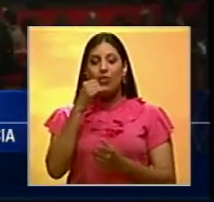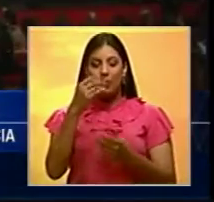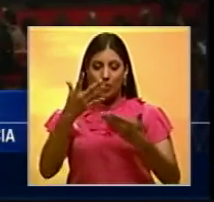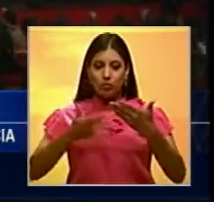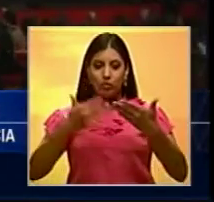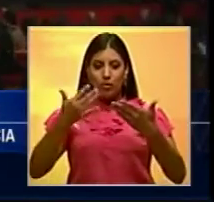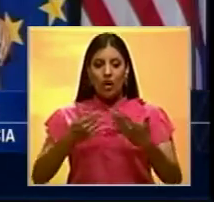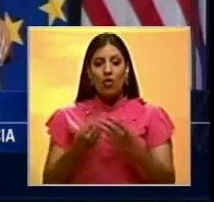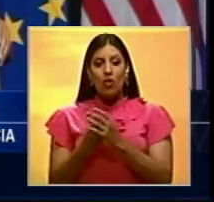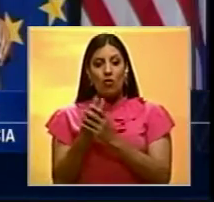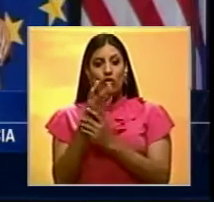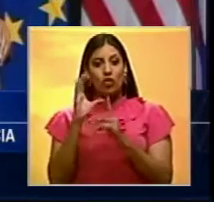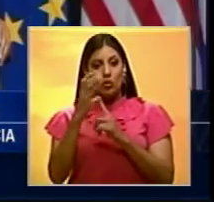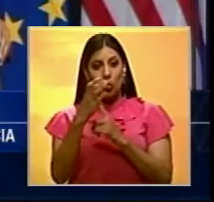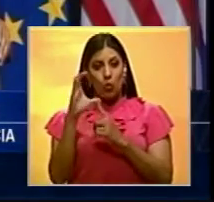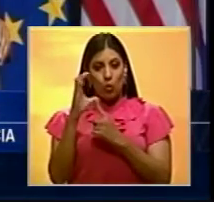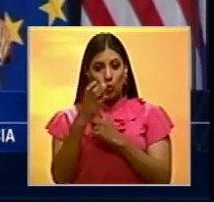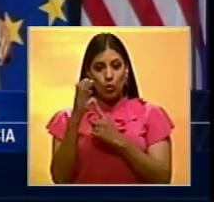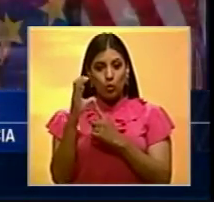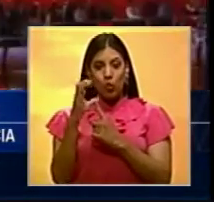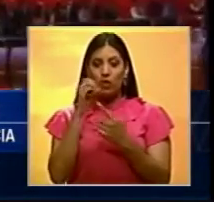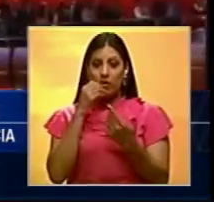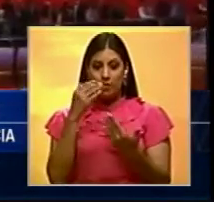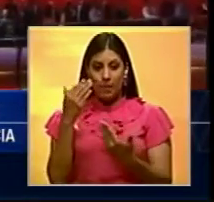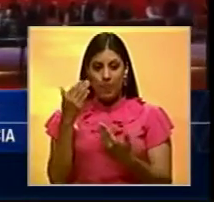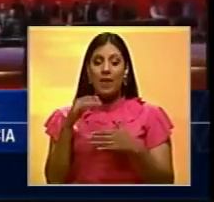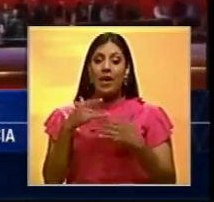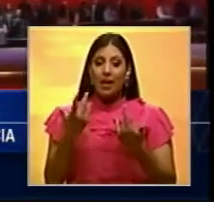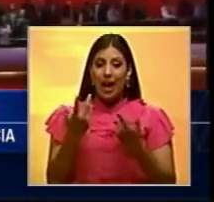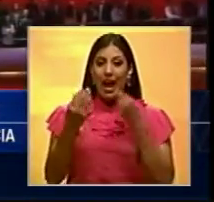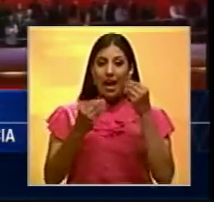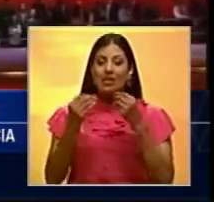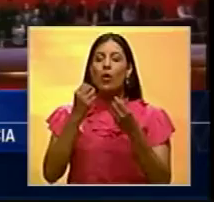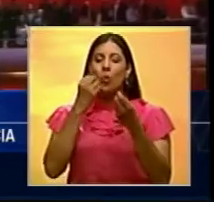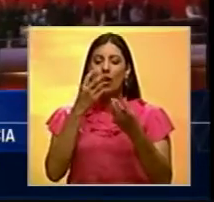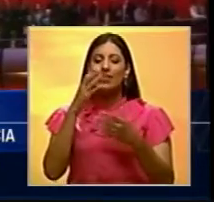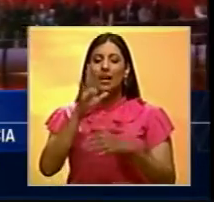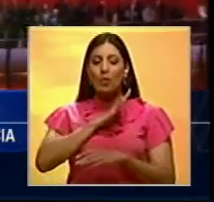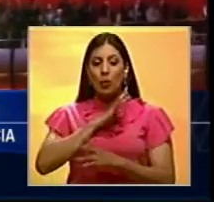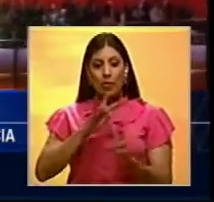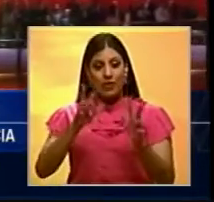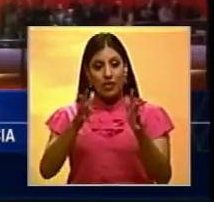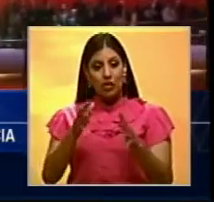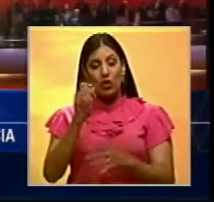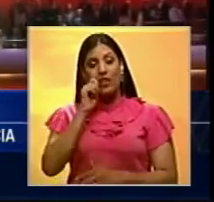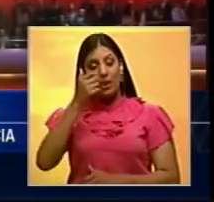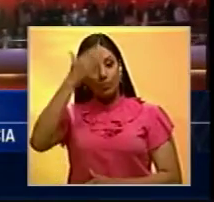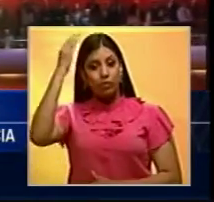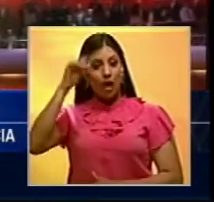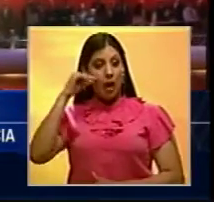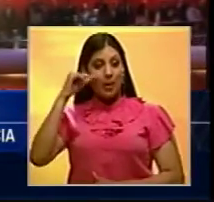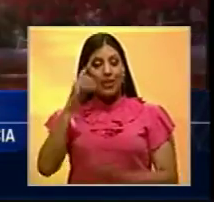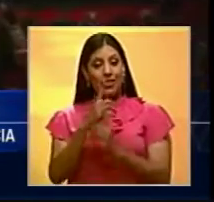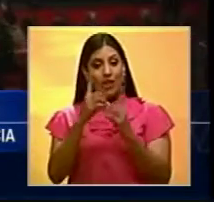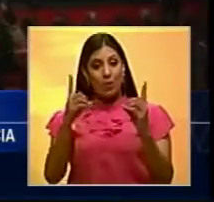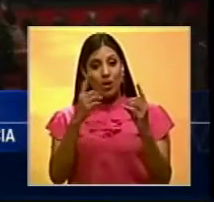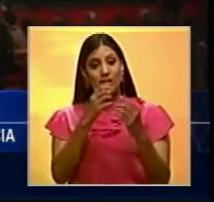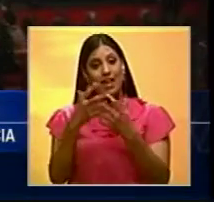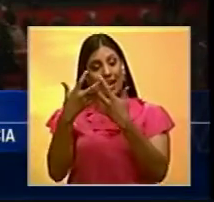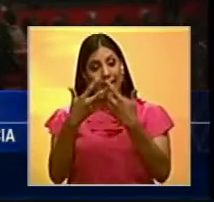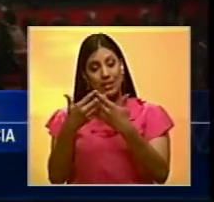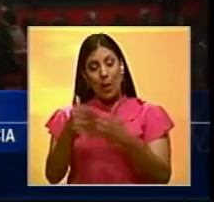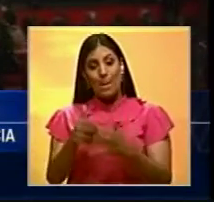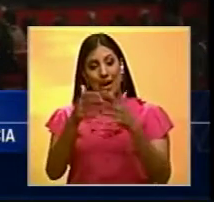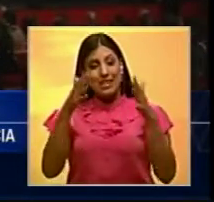discurso desde la Fundación Cultural Stavros Niarchos, en donde afirmó ante la victoria de Donald Trump que la democracia en Estados Unidos es